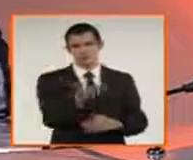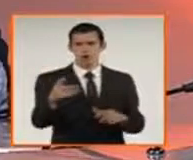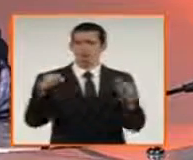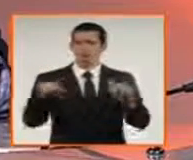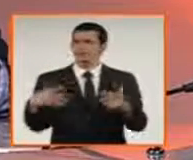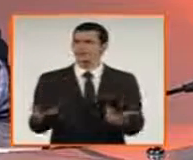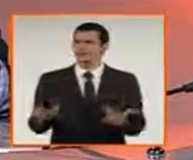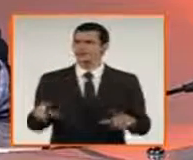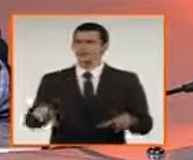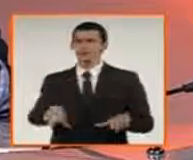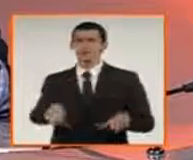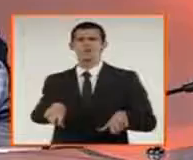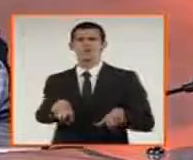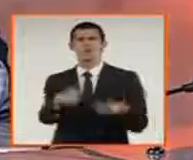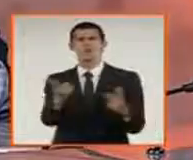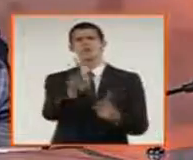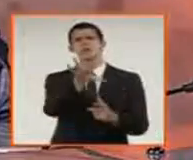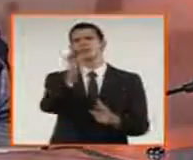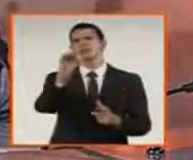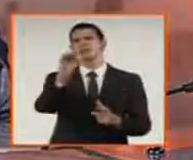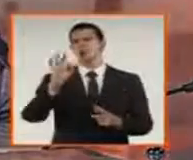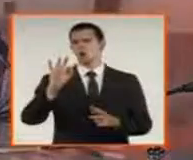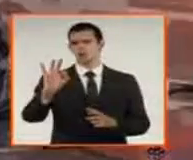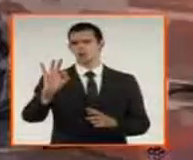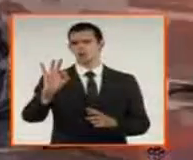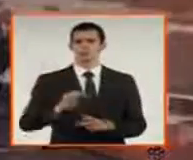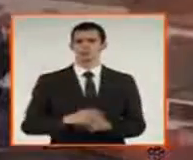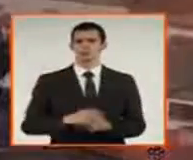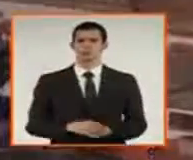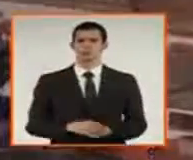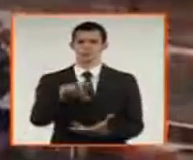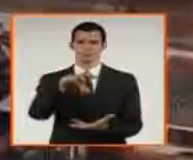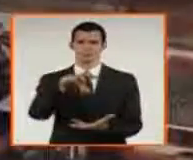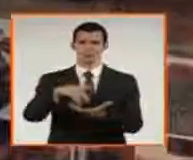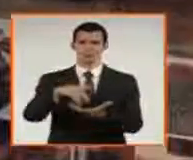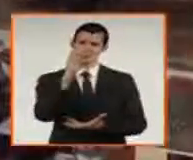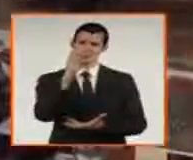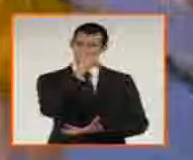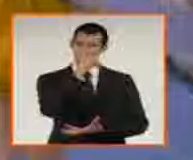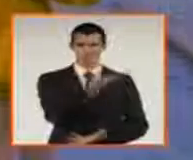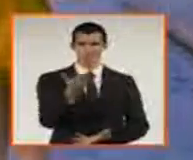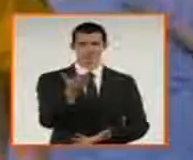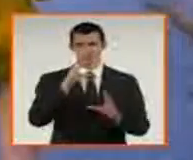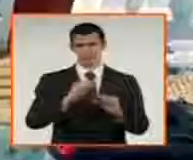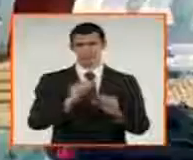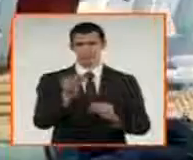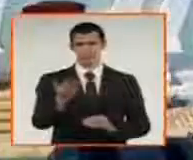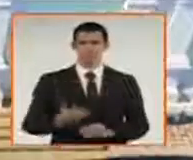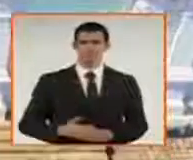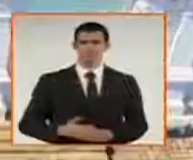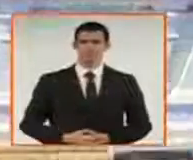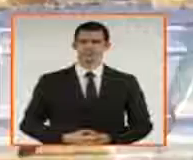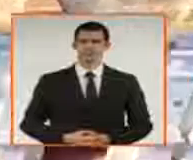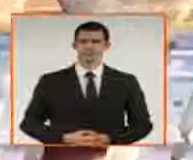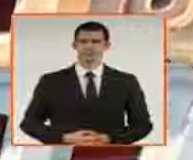el aniversario 508 de una de las ciudades más bellas de Cuba. Muy buenas noches.